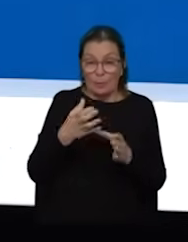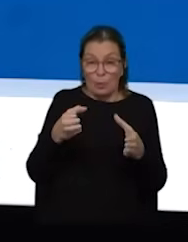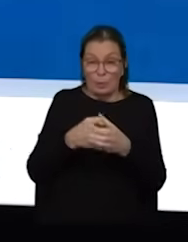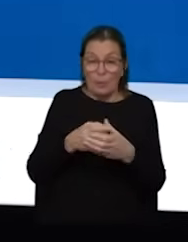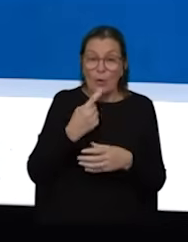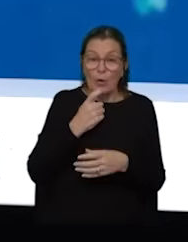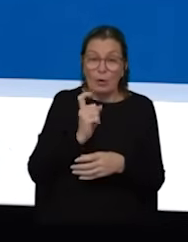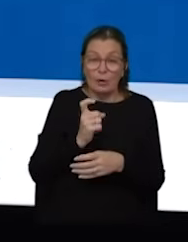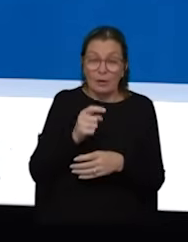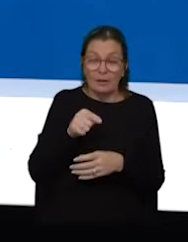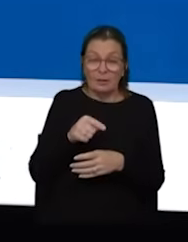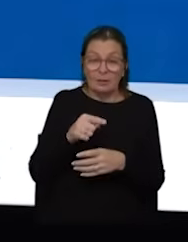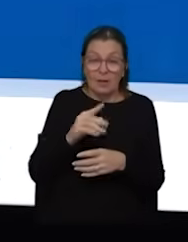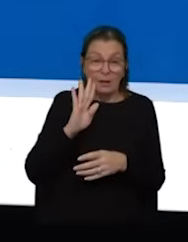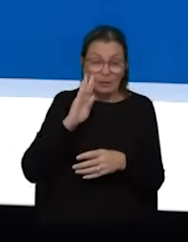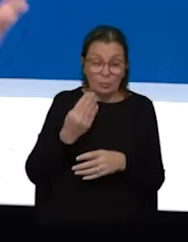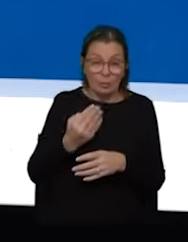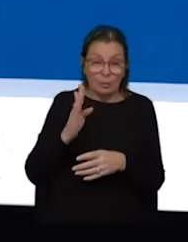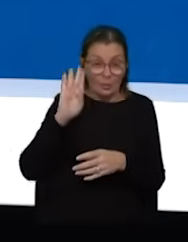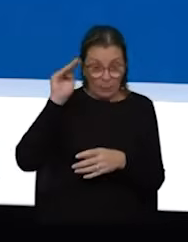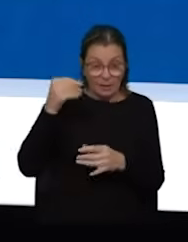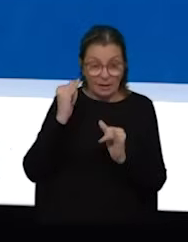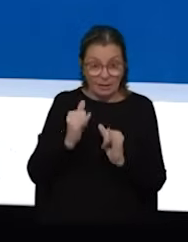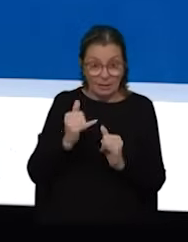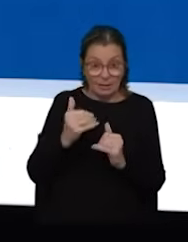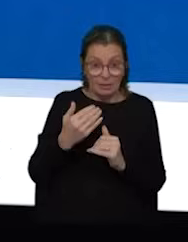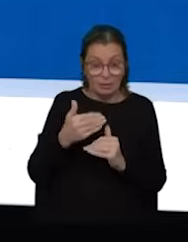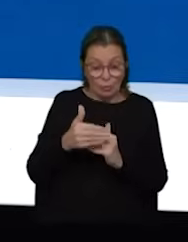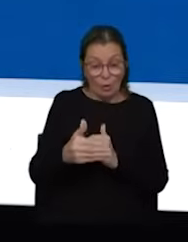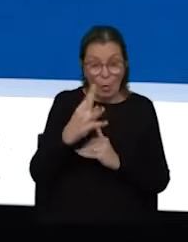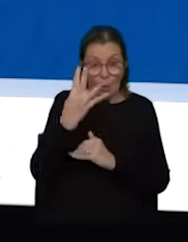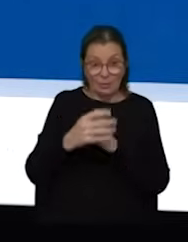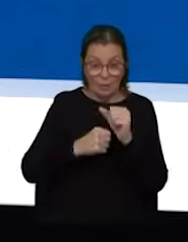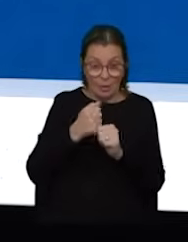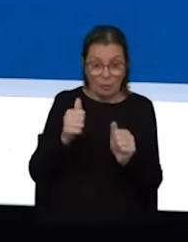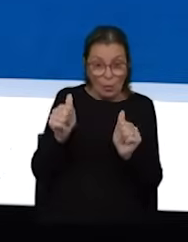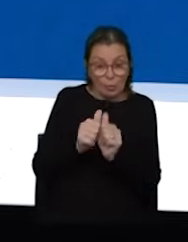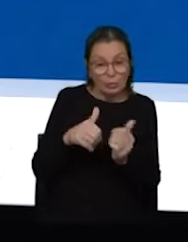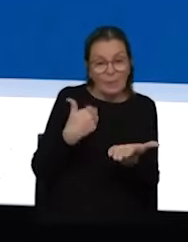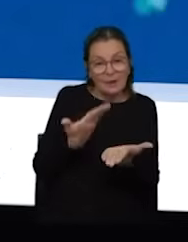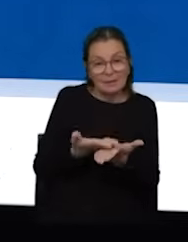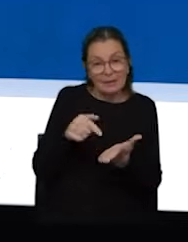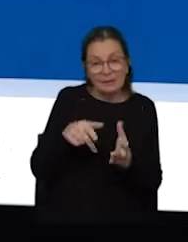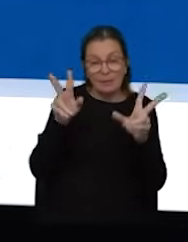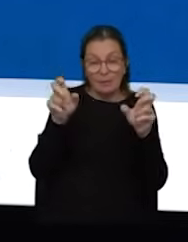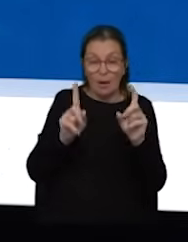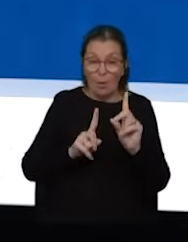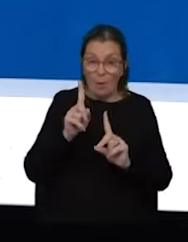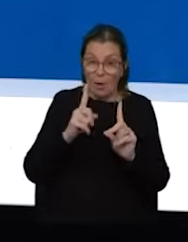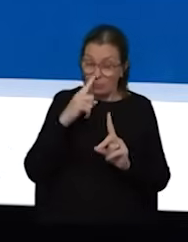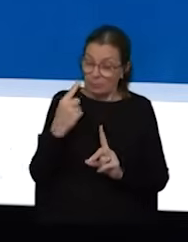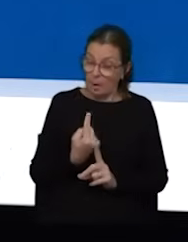Colorado que ha tenido este tipo de actitudes republicanas a lo largo de estos 4 años de coalición plantee este tema como algo